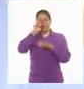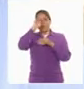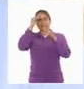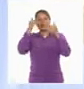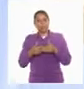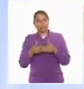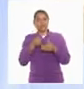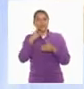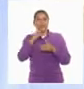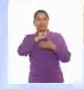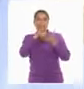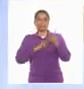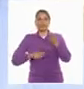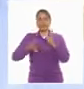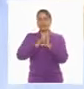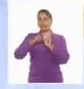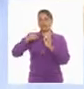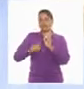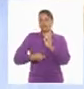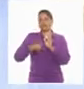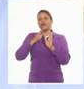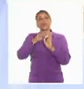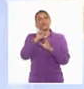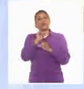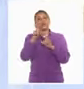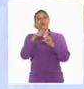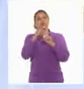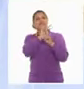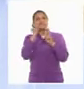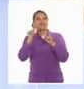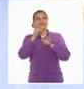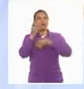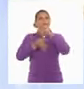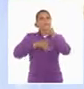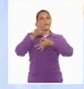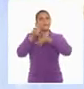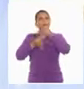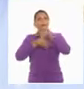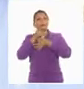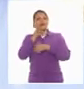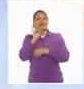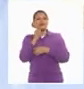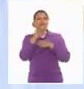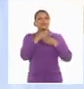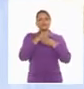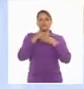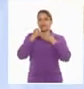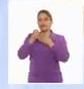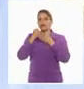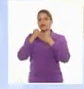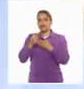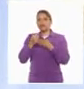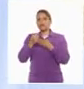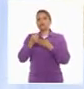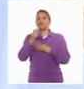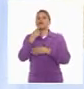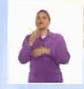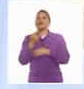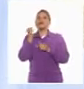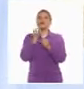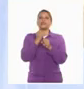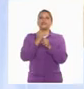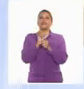ser ley, donde también todos estos temas quedan explícitos y es un apoyo y un respaldo para el trabajo en